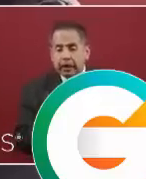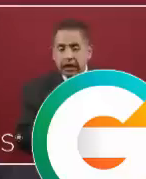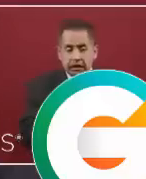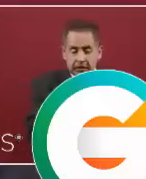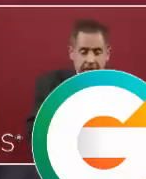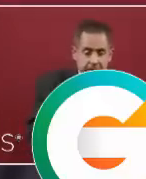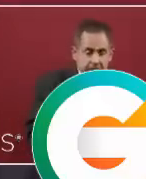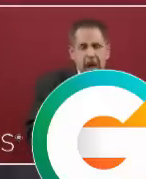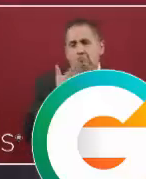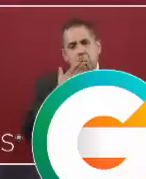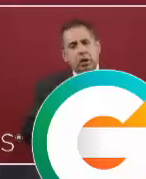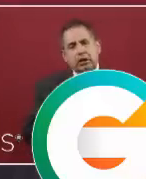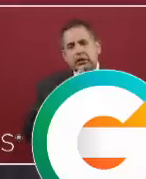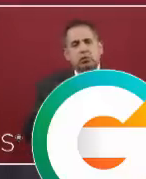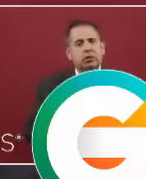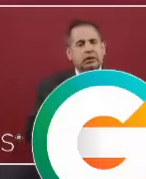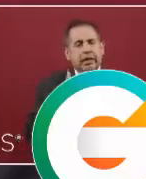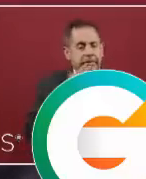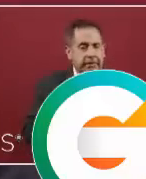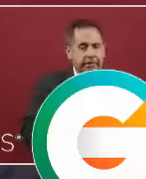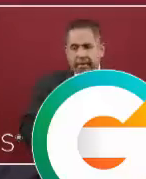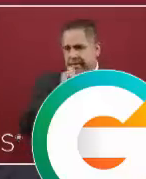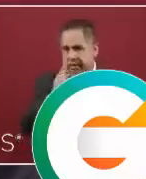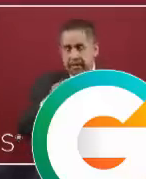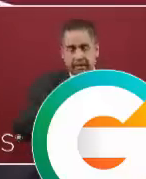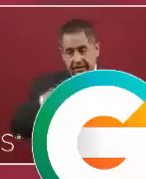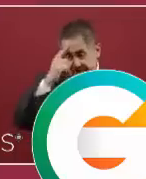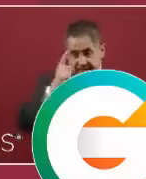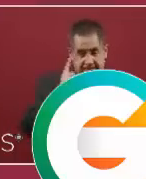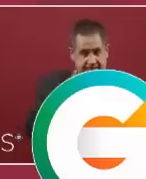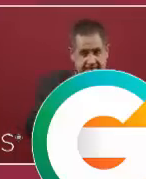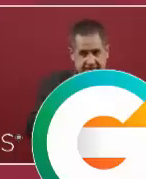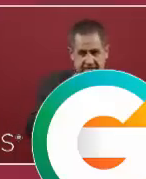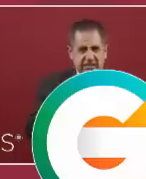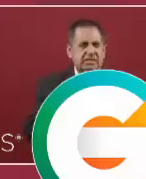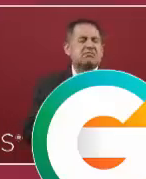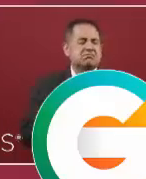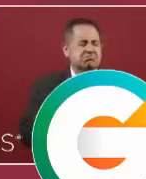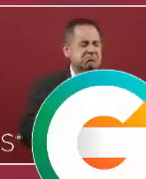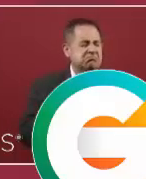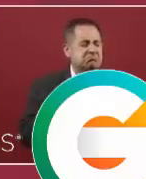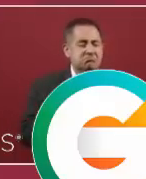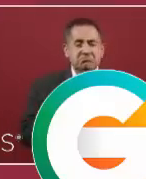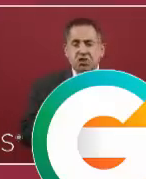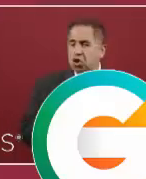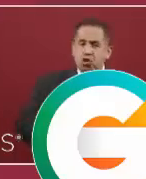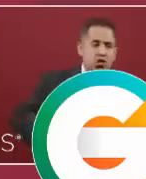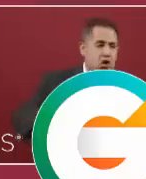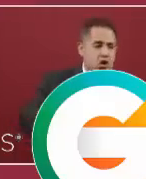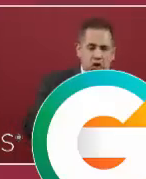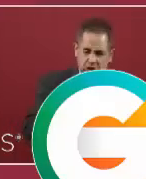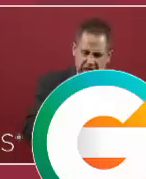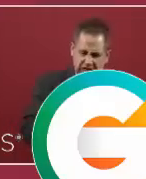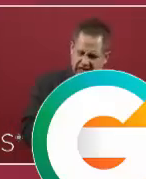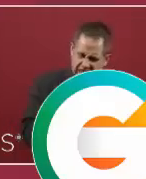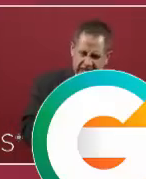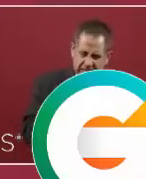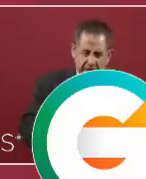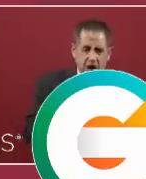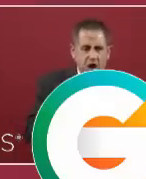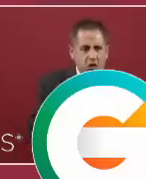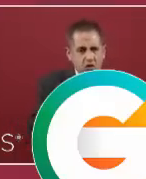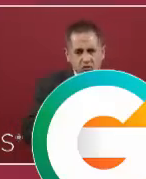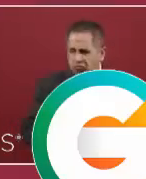mi optimismo se sustenta en que estamos trabajando todos los días de manera